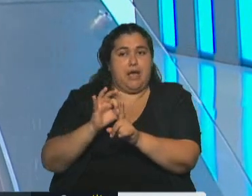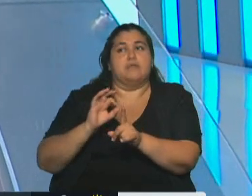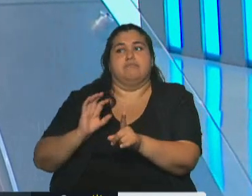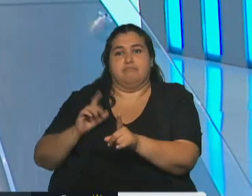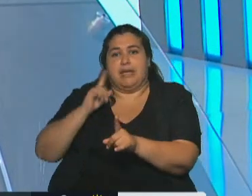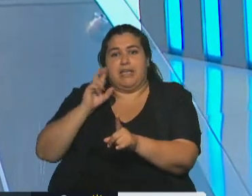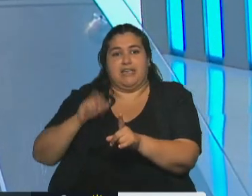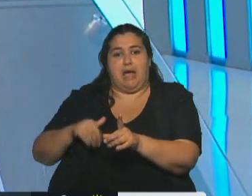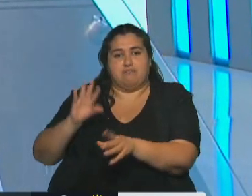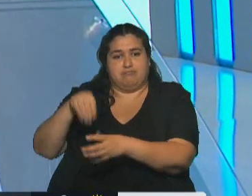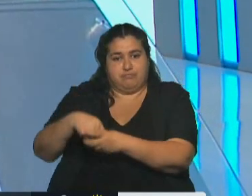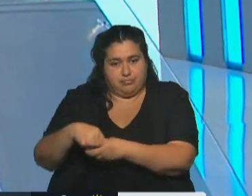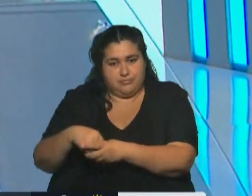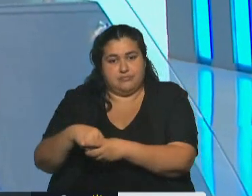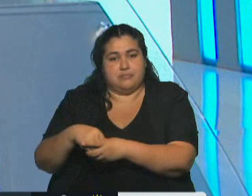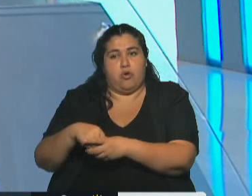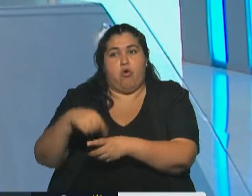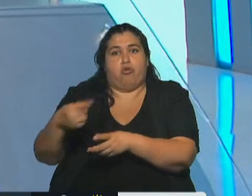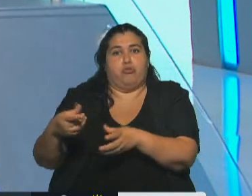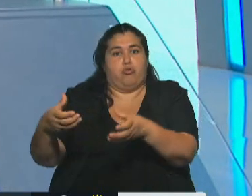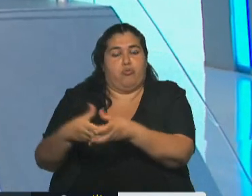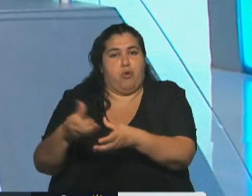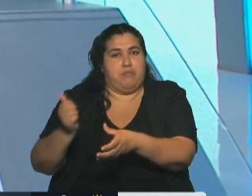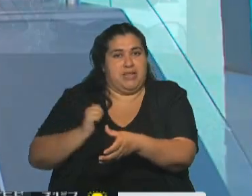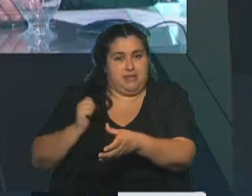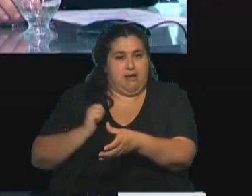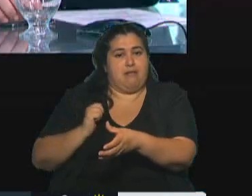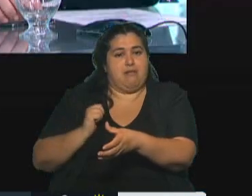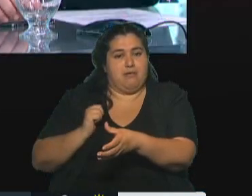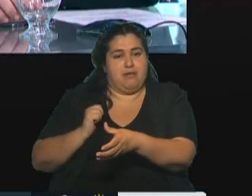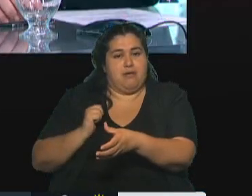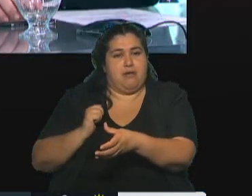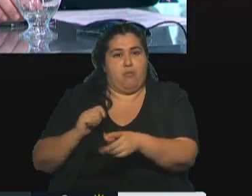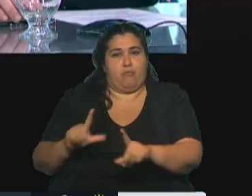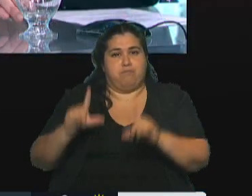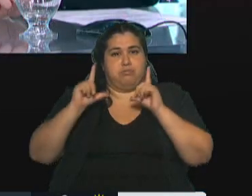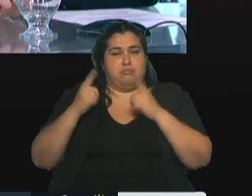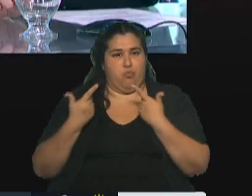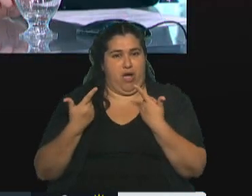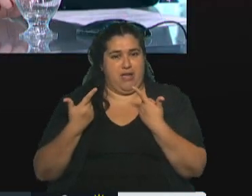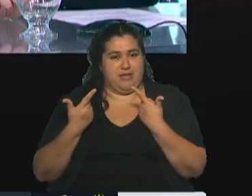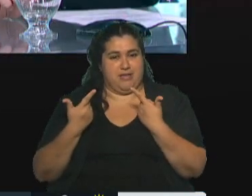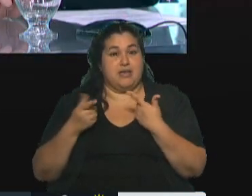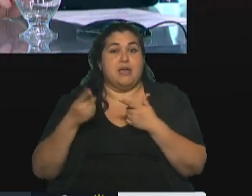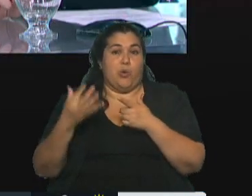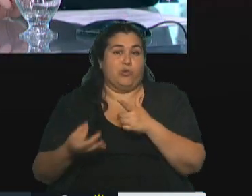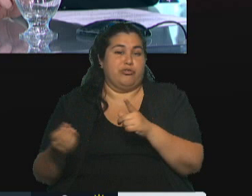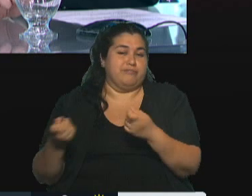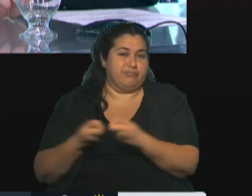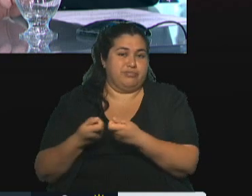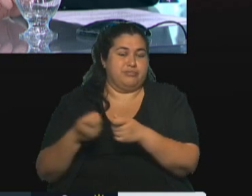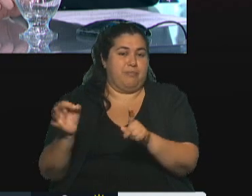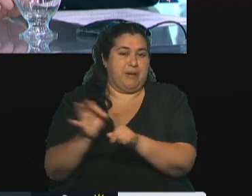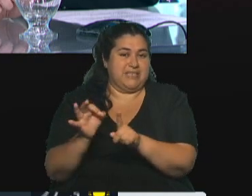los Balauchi, hay otra potencia militar que tiene menos prensa, ¿no? Que es Pakistán, porque uno tiene Pakistán